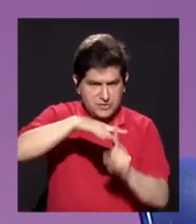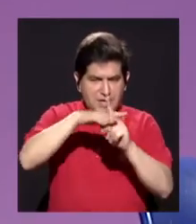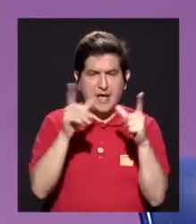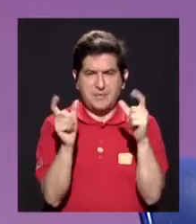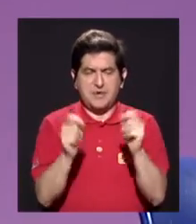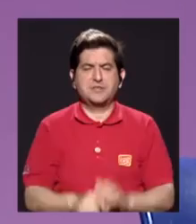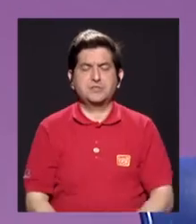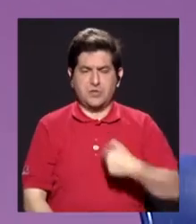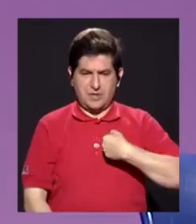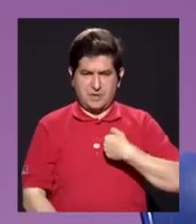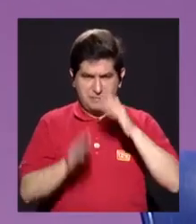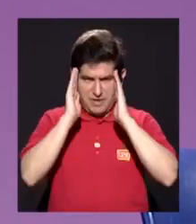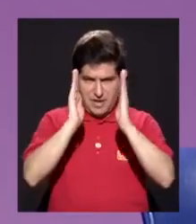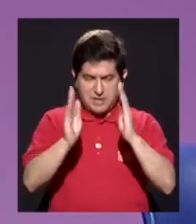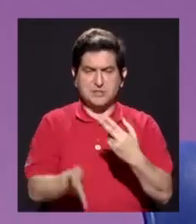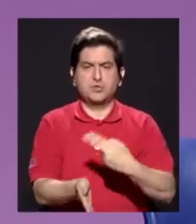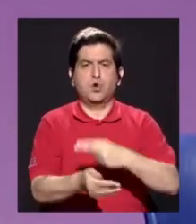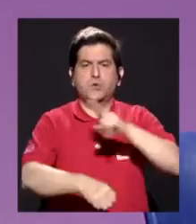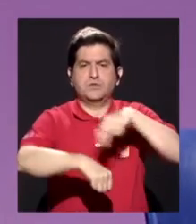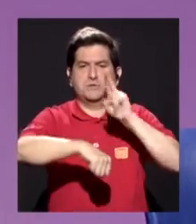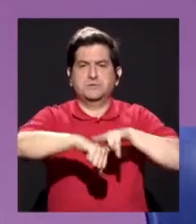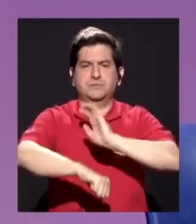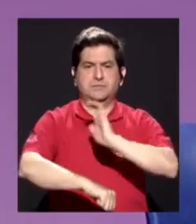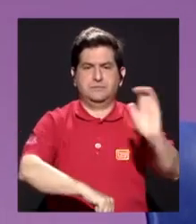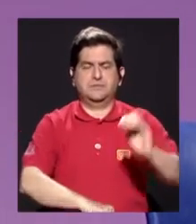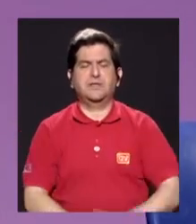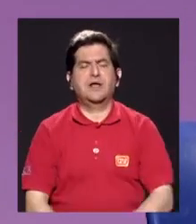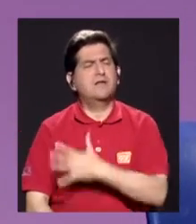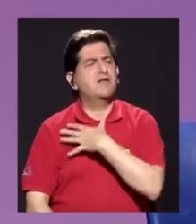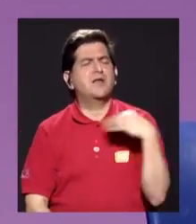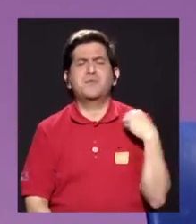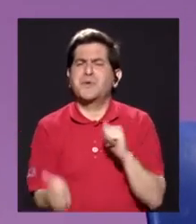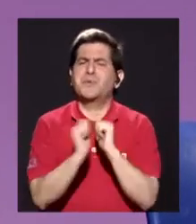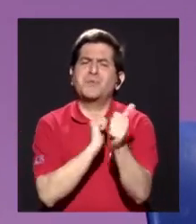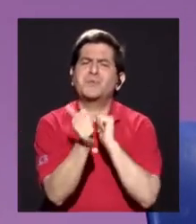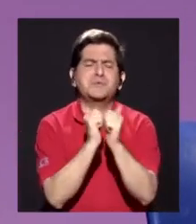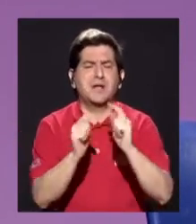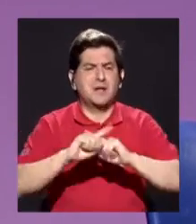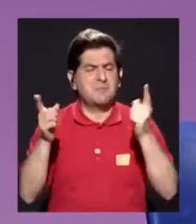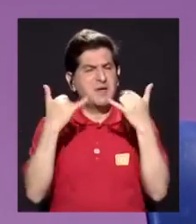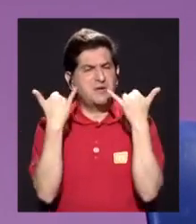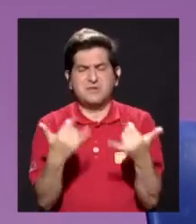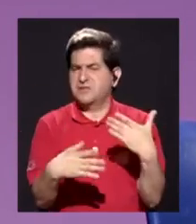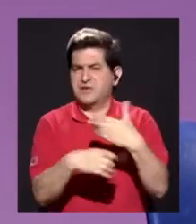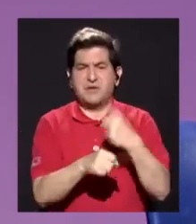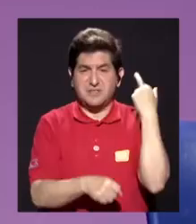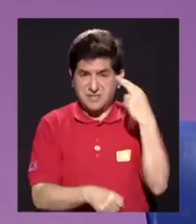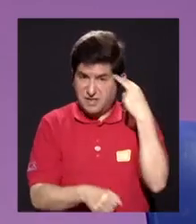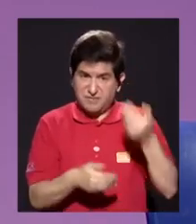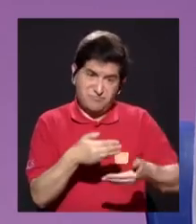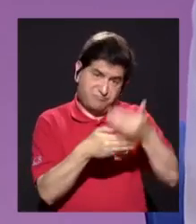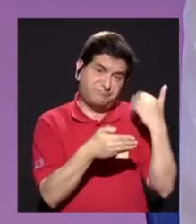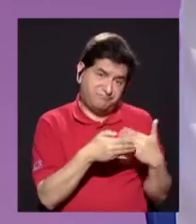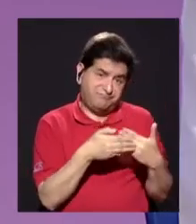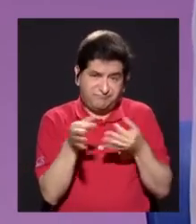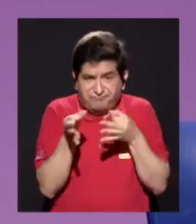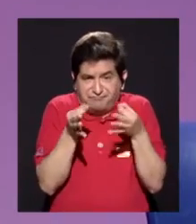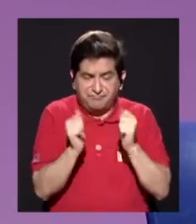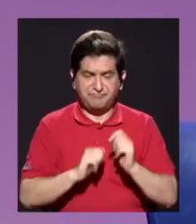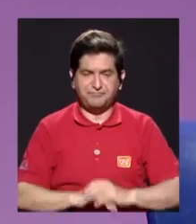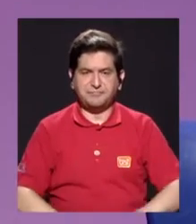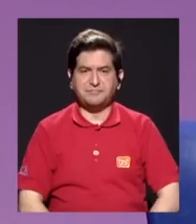en el hospital de niños. Y siempre me había gustado mucho el deporte, pero había dejado de practicarlo por esa razón, ¿verdad?